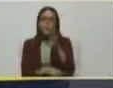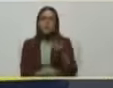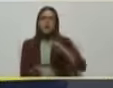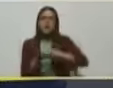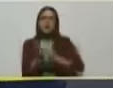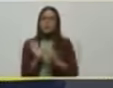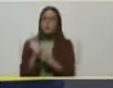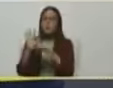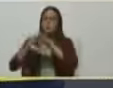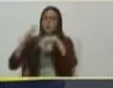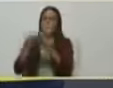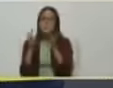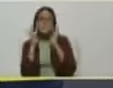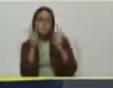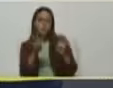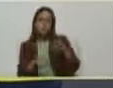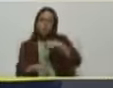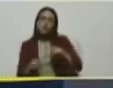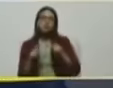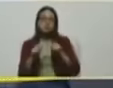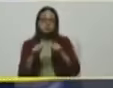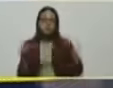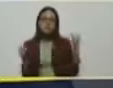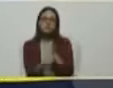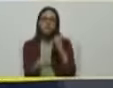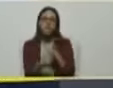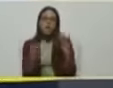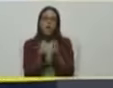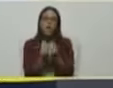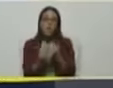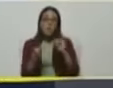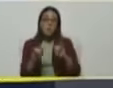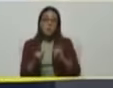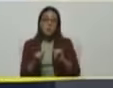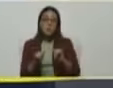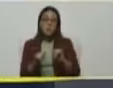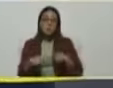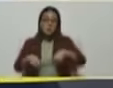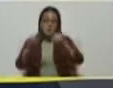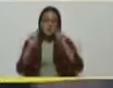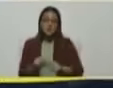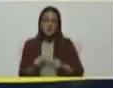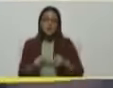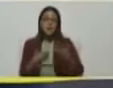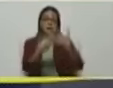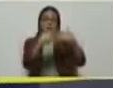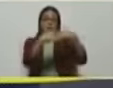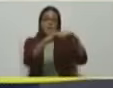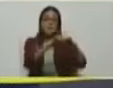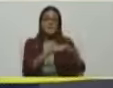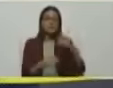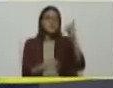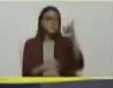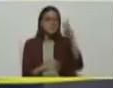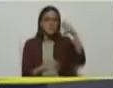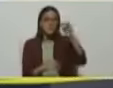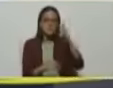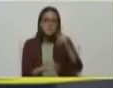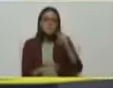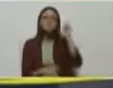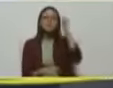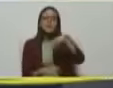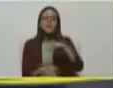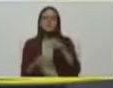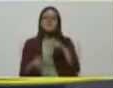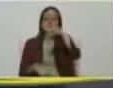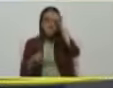mundo que sí podemos seguir trabajando con la firma de nuestra empresa BP, con la firma de Trinidad